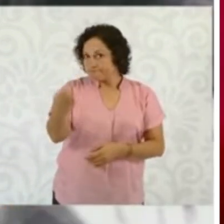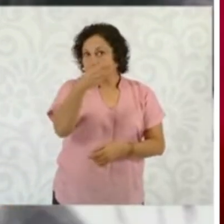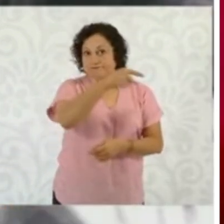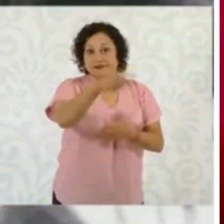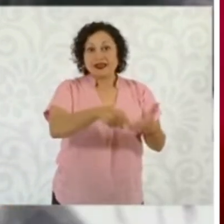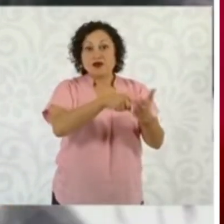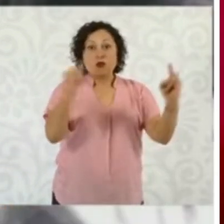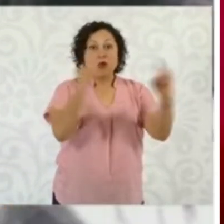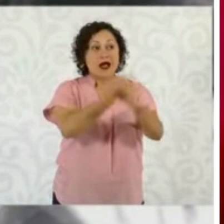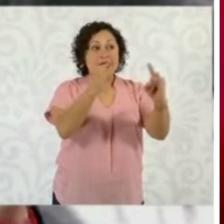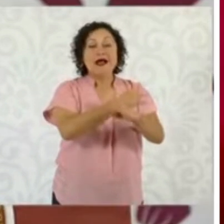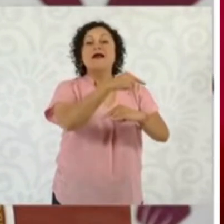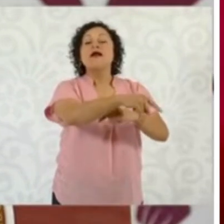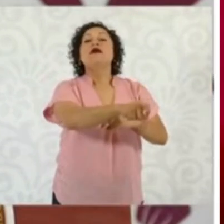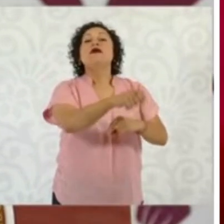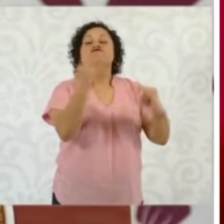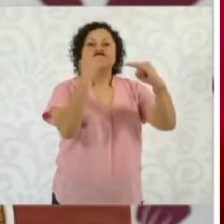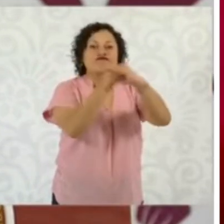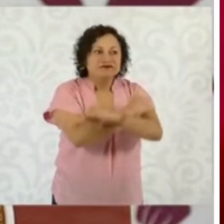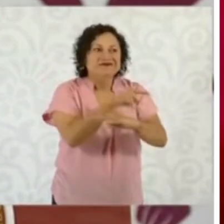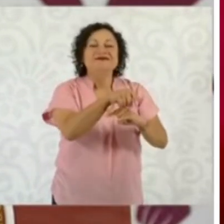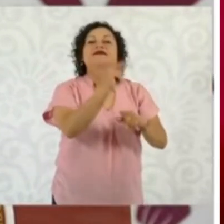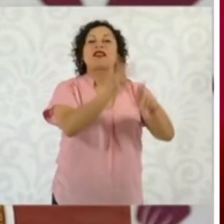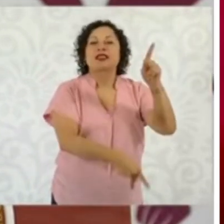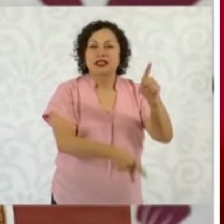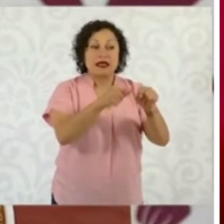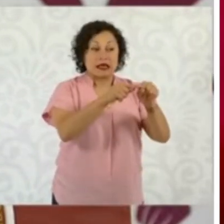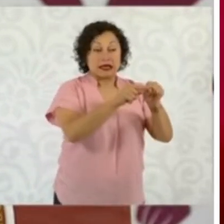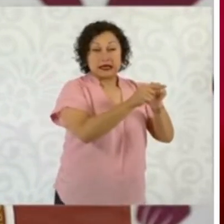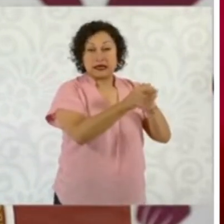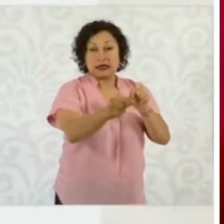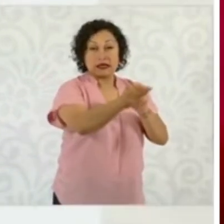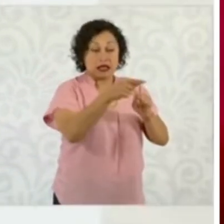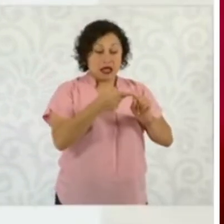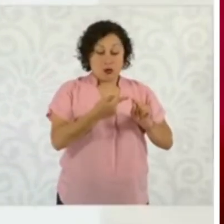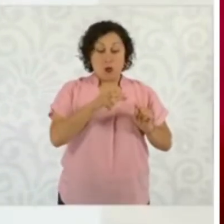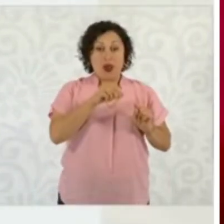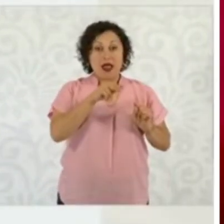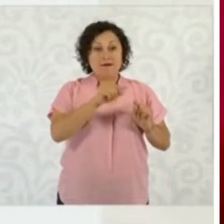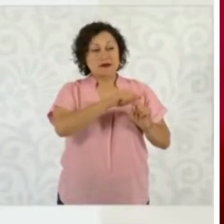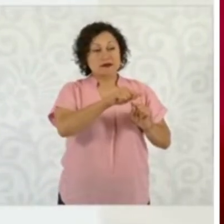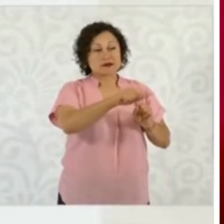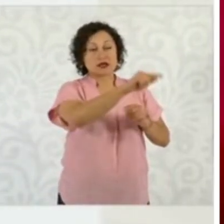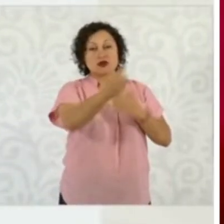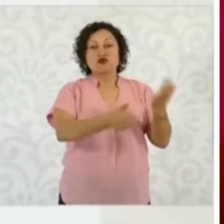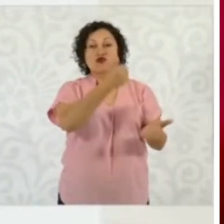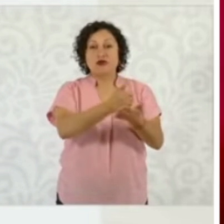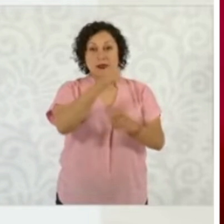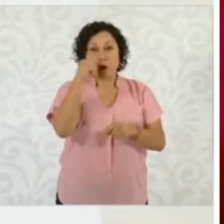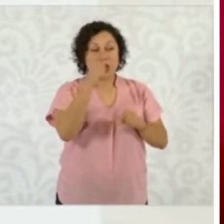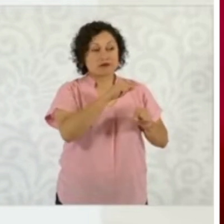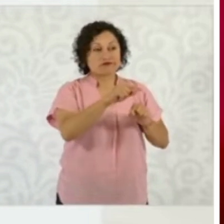brecha, que puede conectar prácticamente desde Guaymas hasta Ciudad Juárez. Entonces vamos a hacer ese tramo de carretera que hace